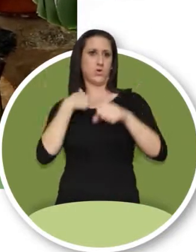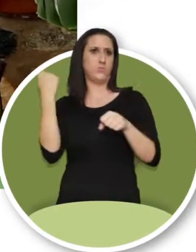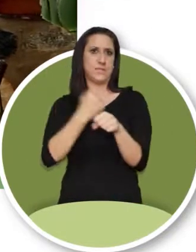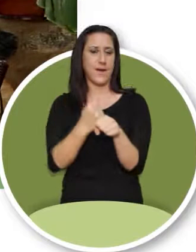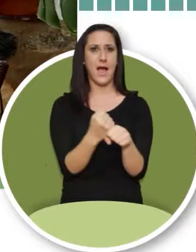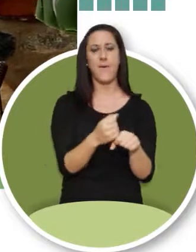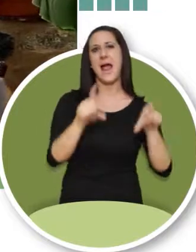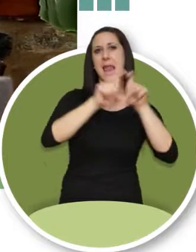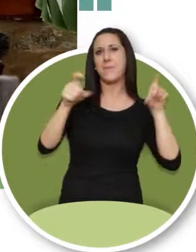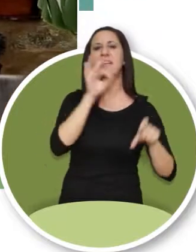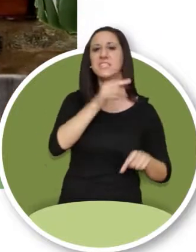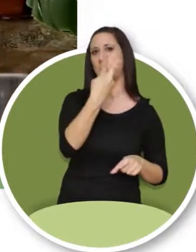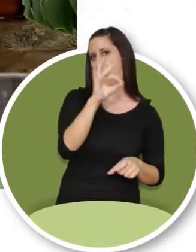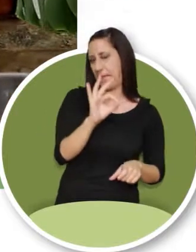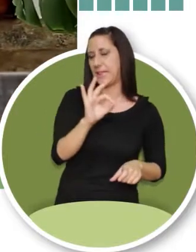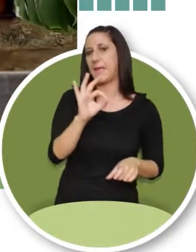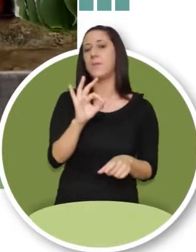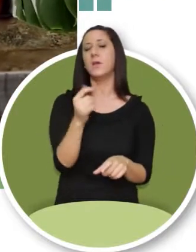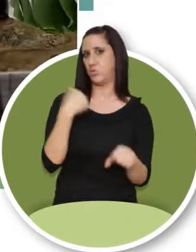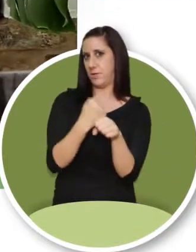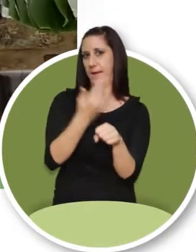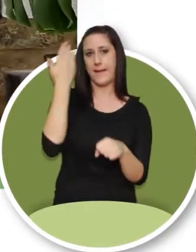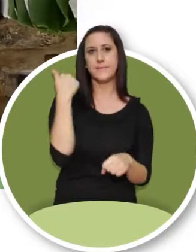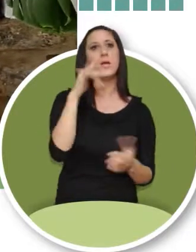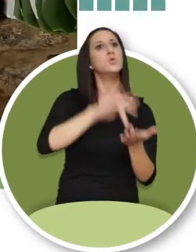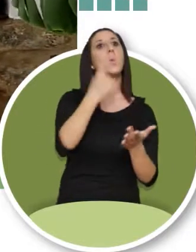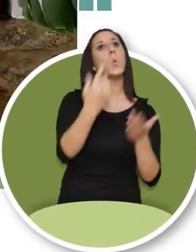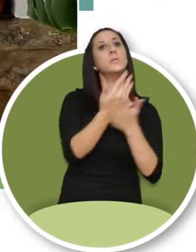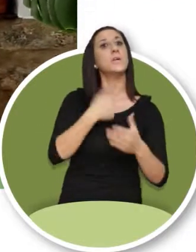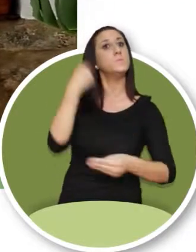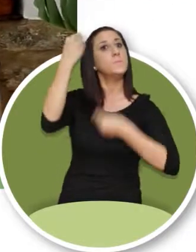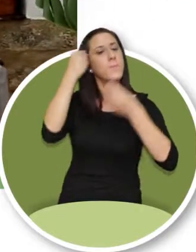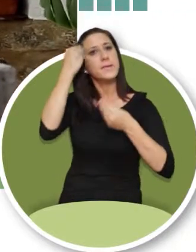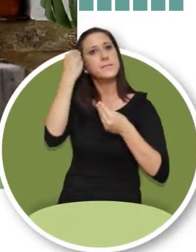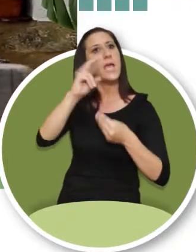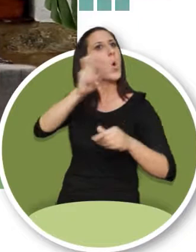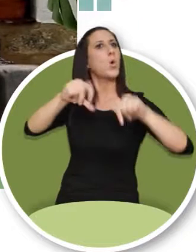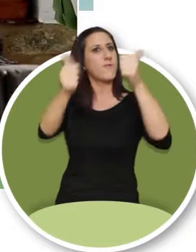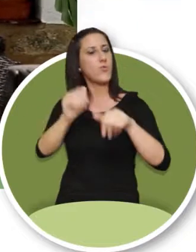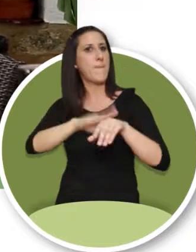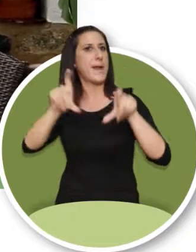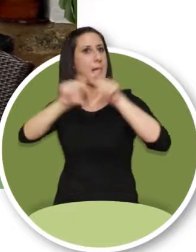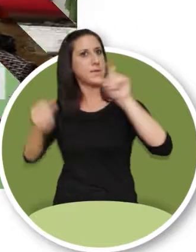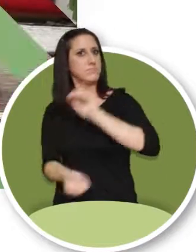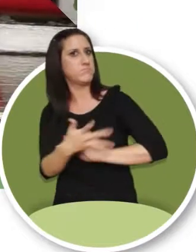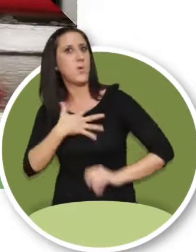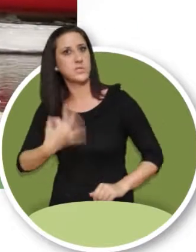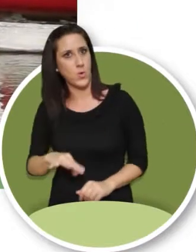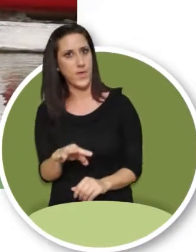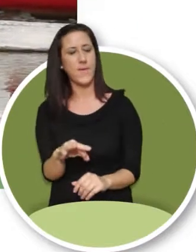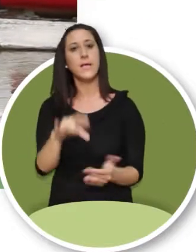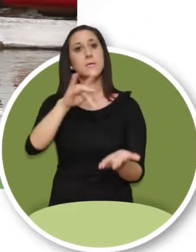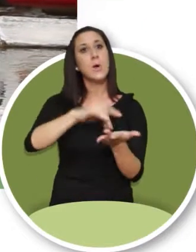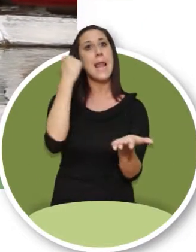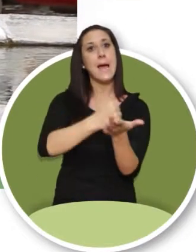empresa del siglo XX, como digo. Y un día decidí que había otra manera de hacer empresa. Creamos en su